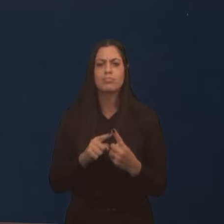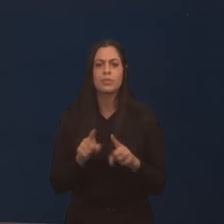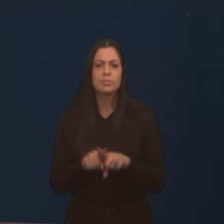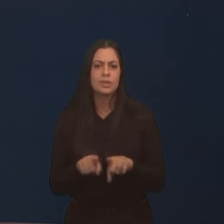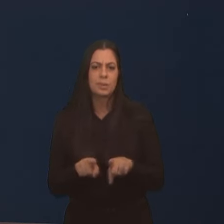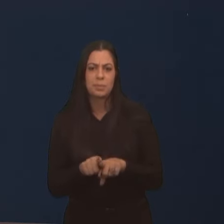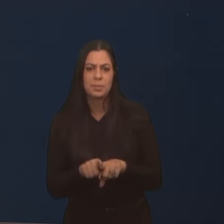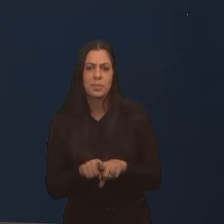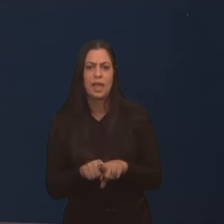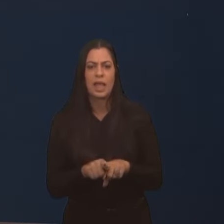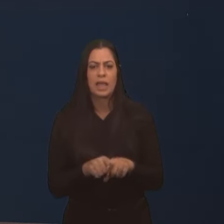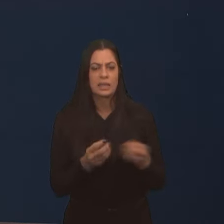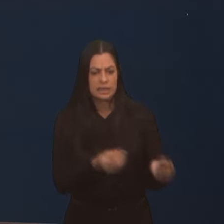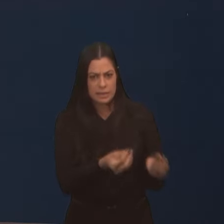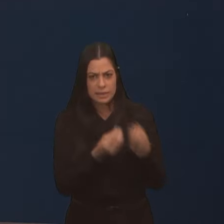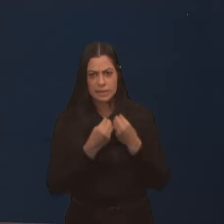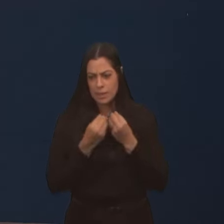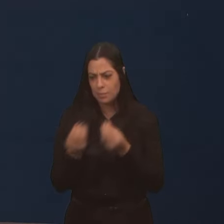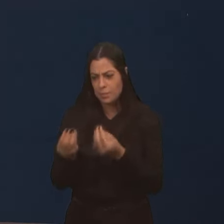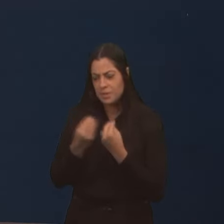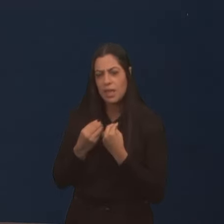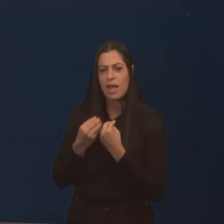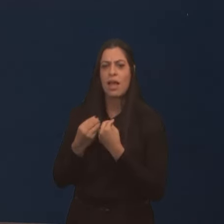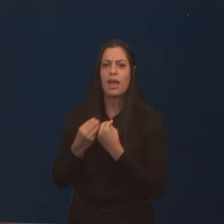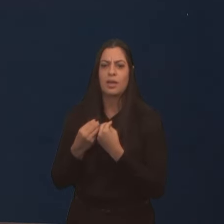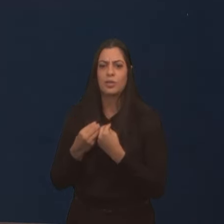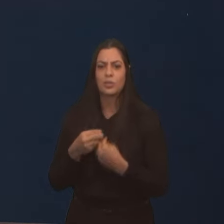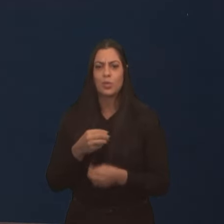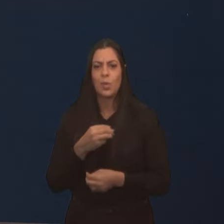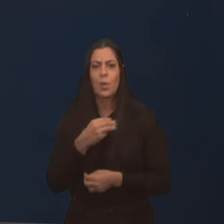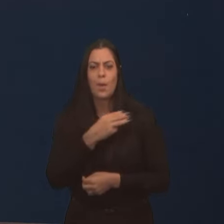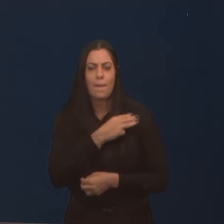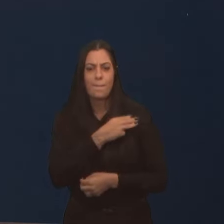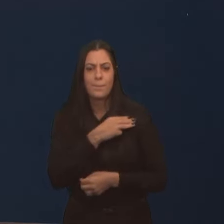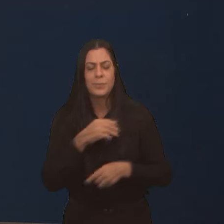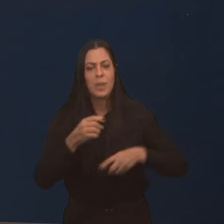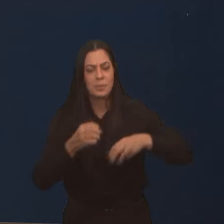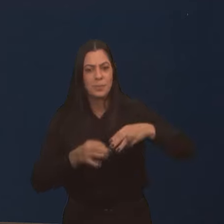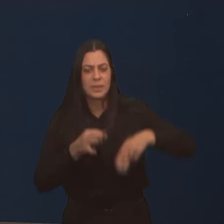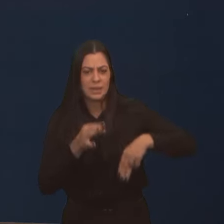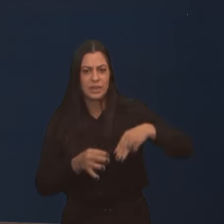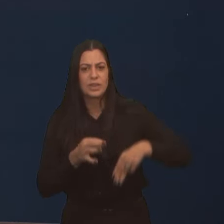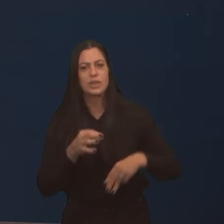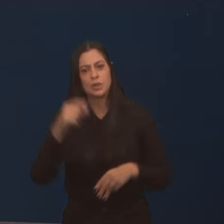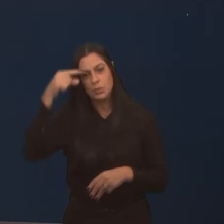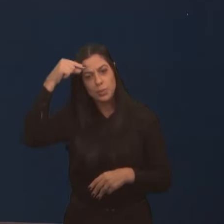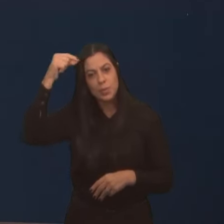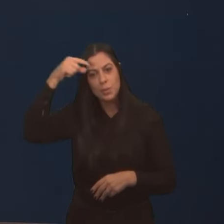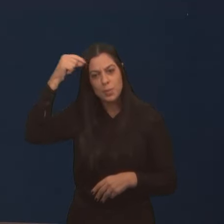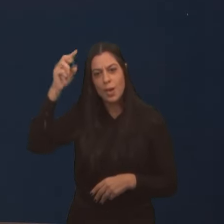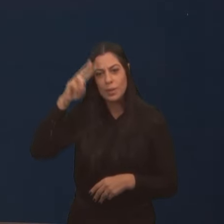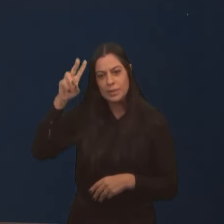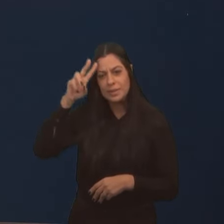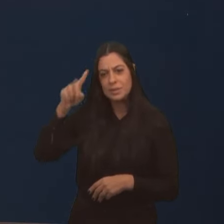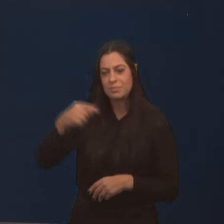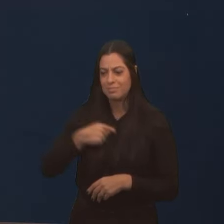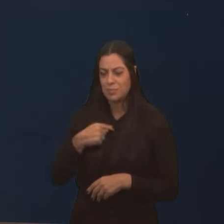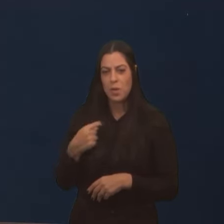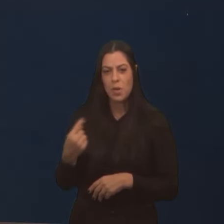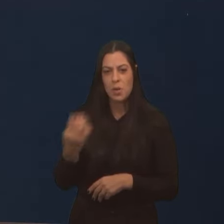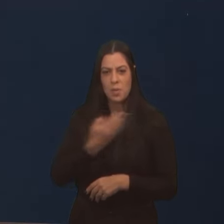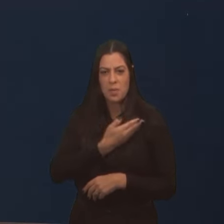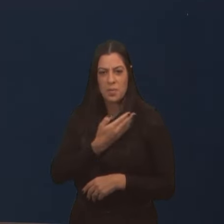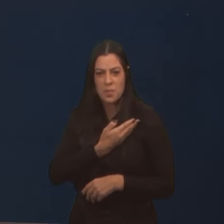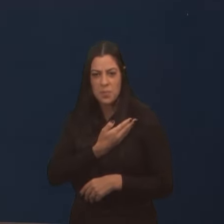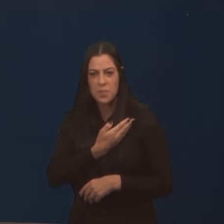al punto, también recibiendo la buena orientación del ministro Barroso, recordando de mi conterráneo que